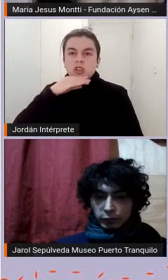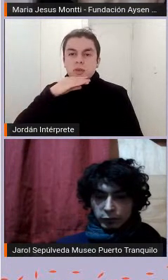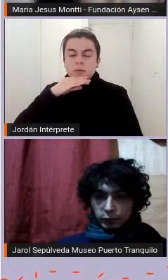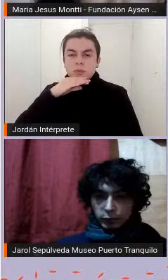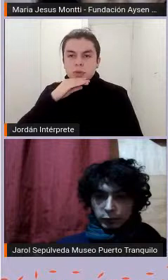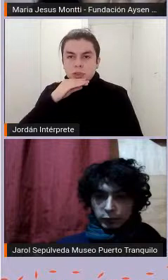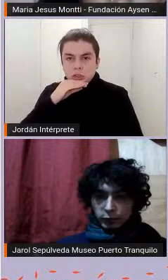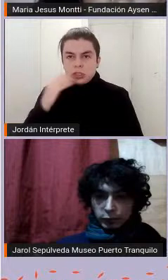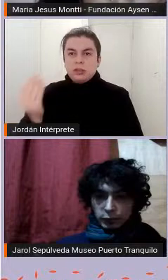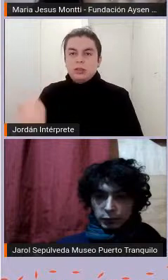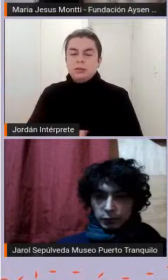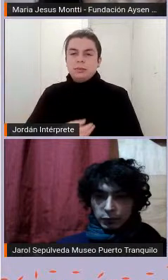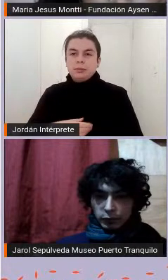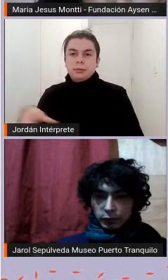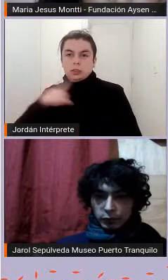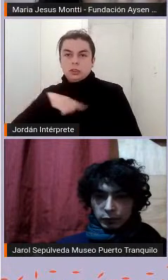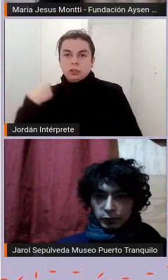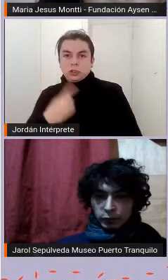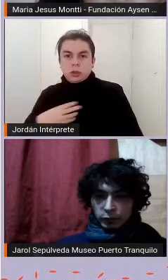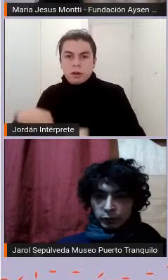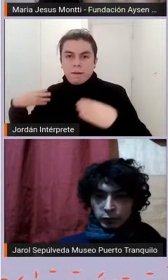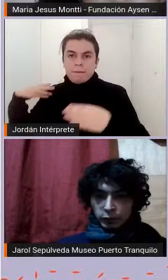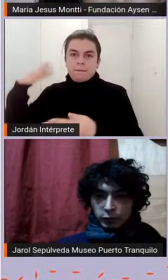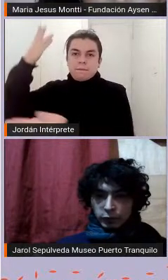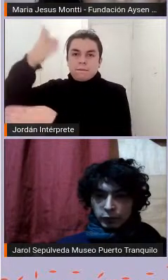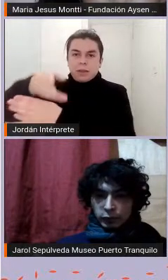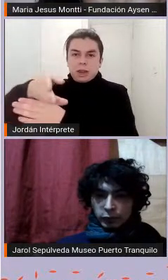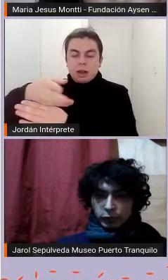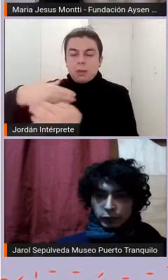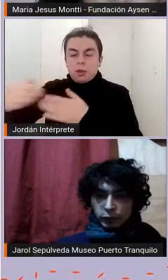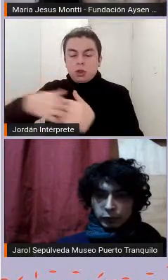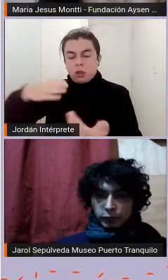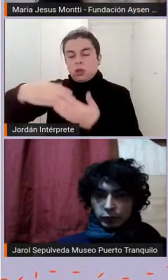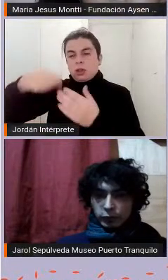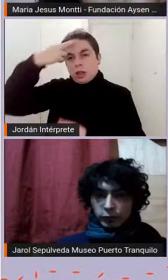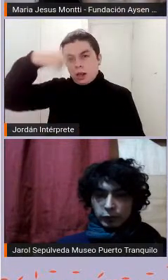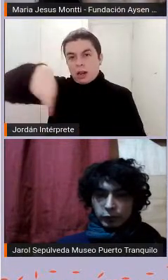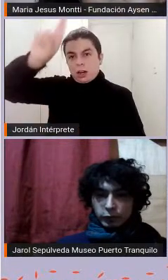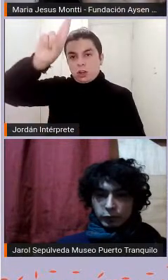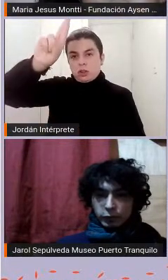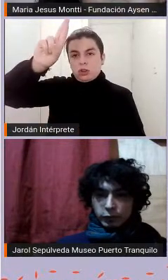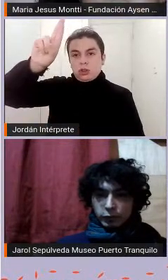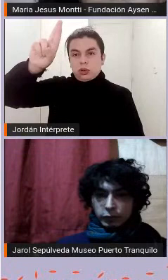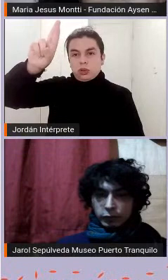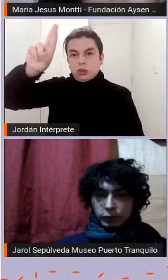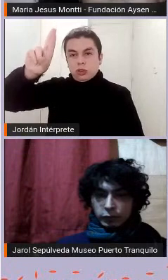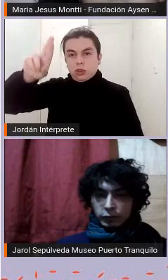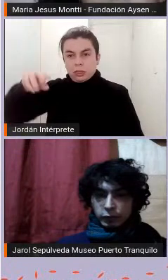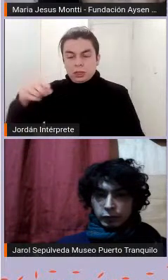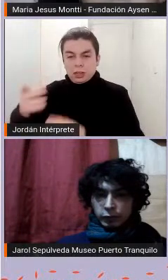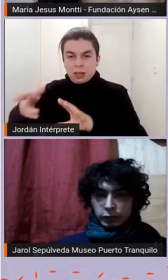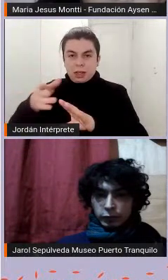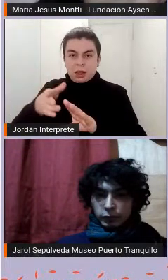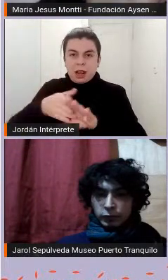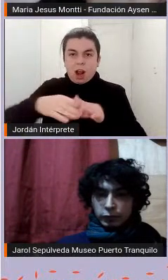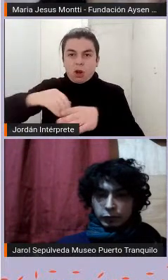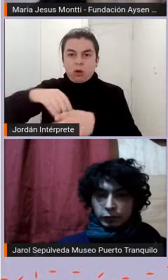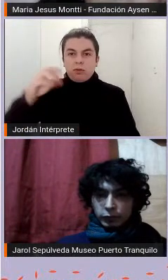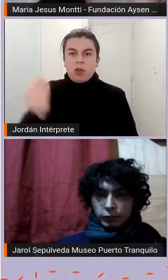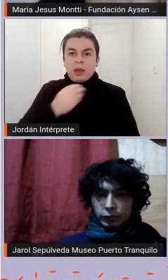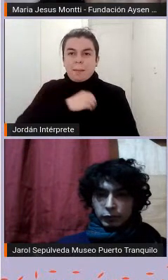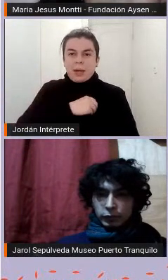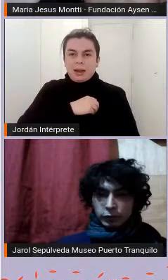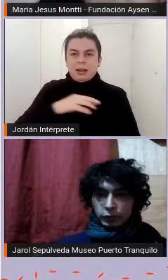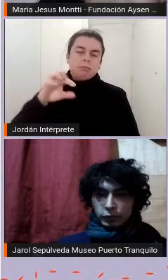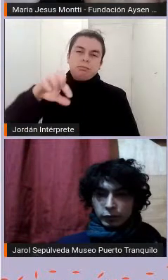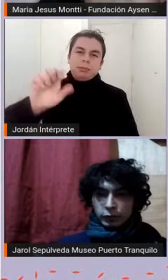Austral, viajamos hacia el norte cruzando el Golfo de Penas y nos encontramos en este lugar. Y es en este